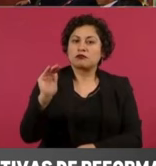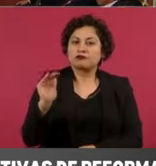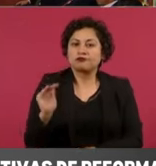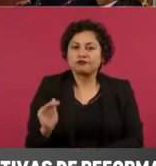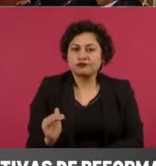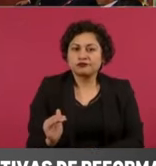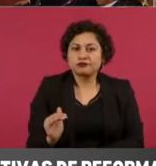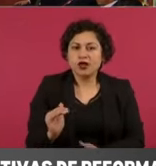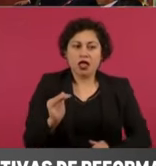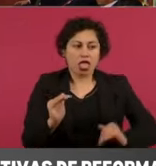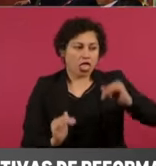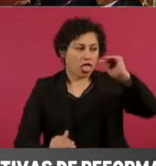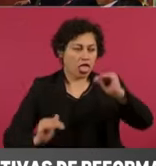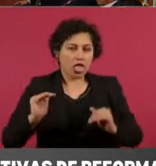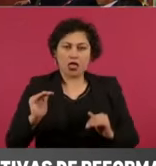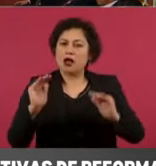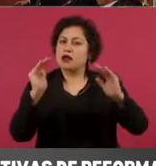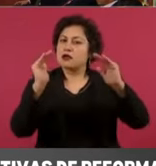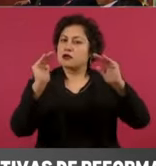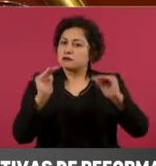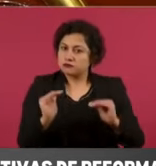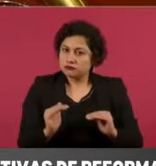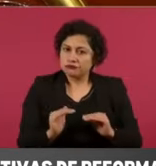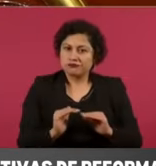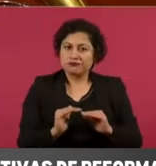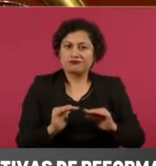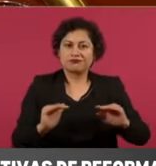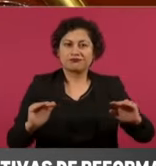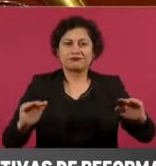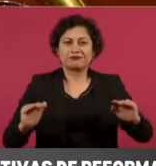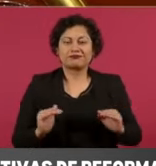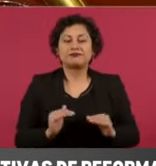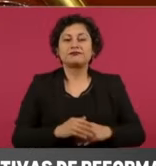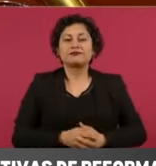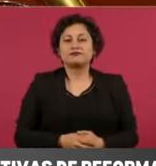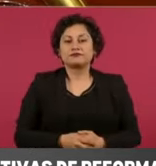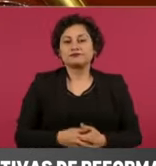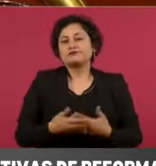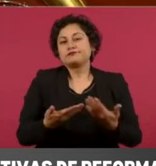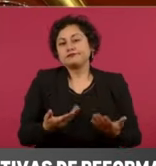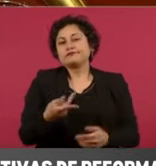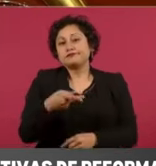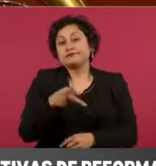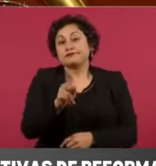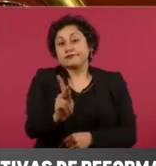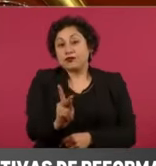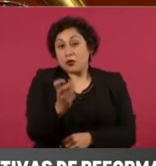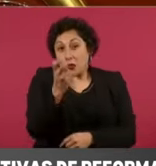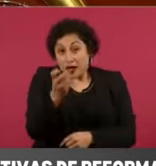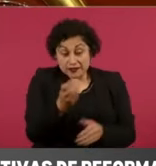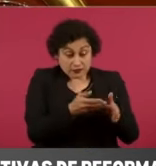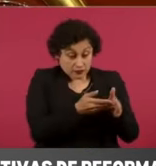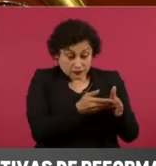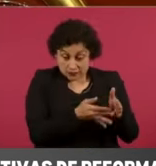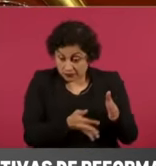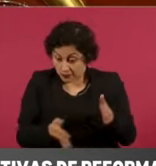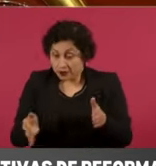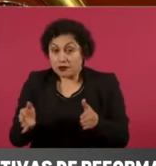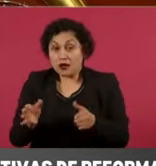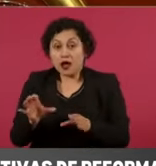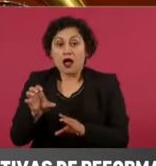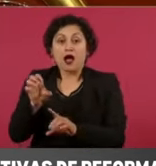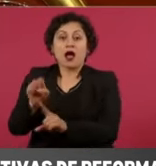obstante, es indispensable proteger lo que hemos alcanzado